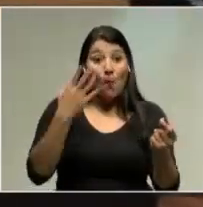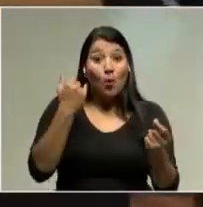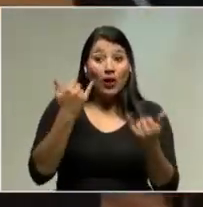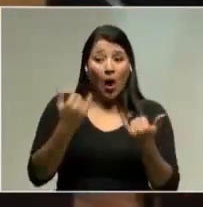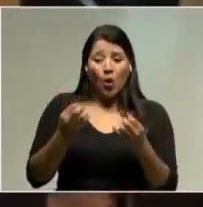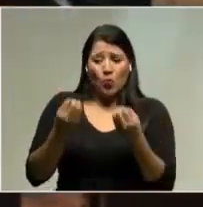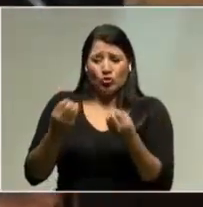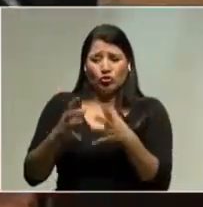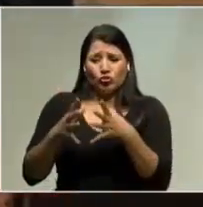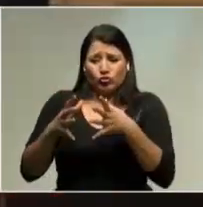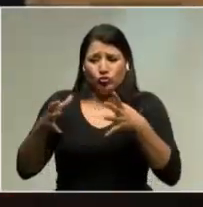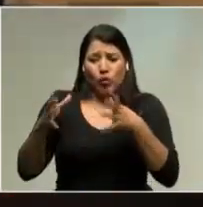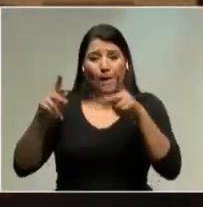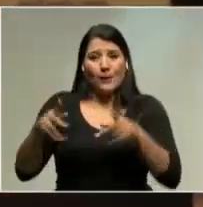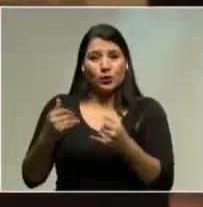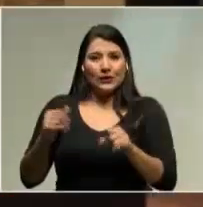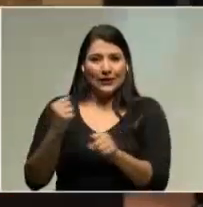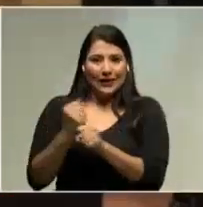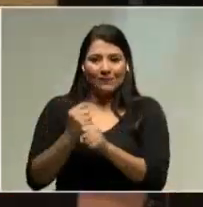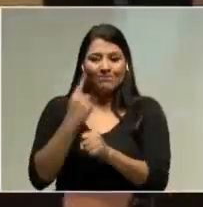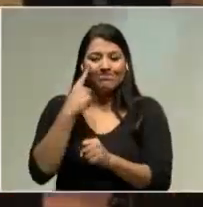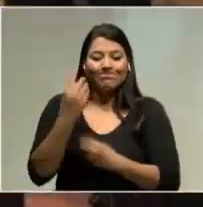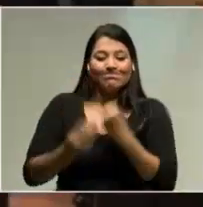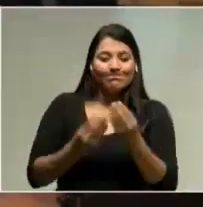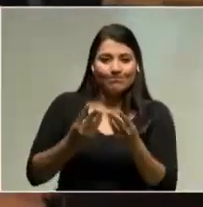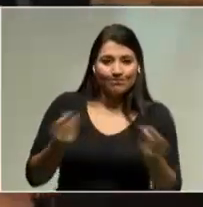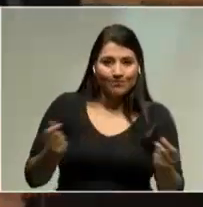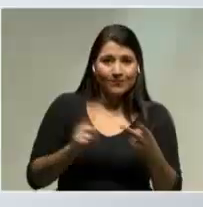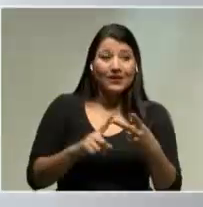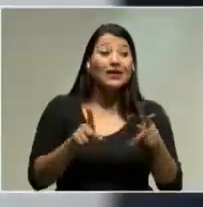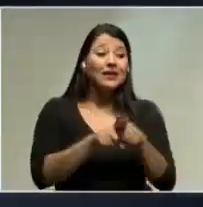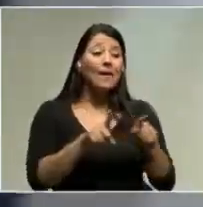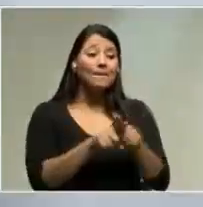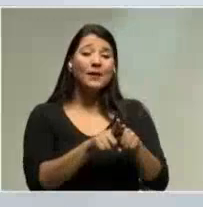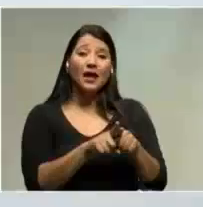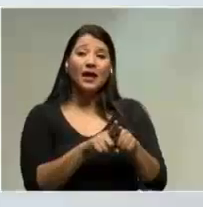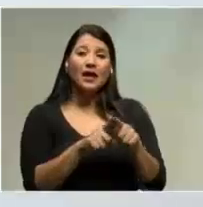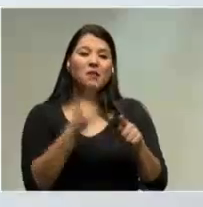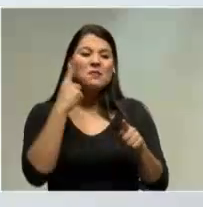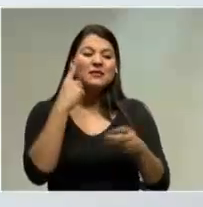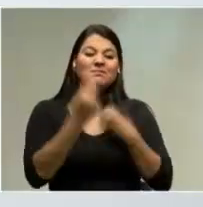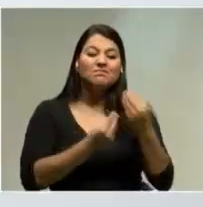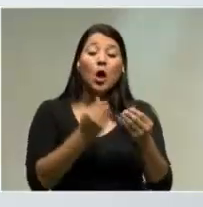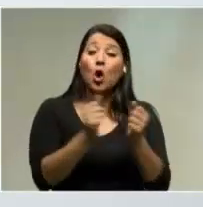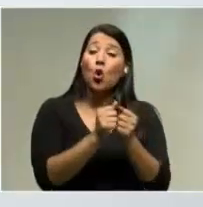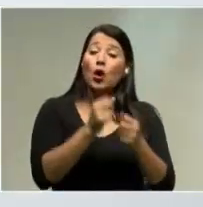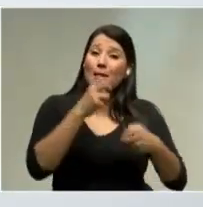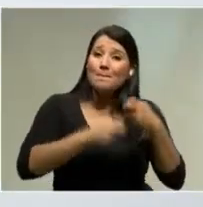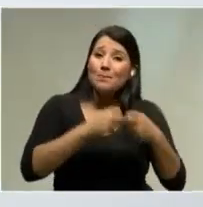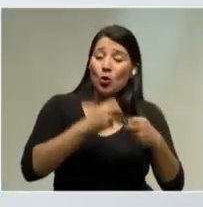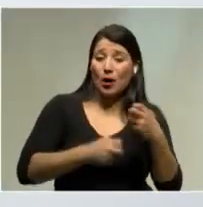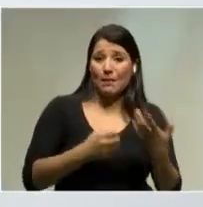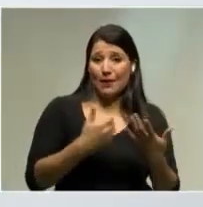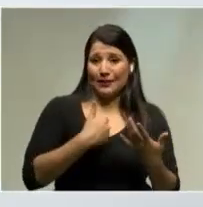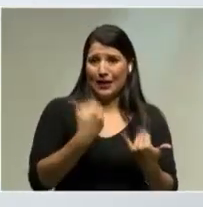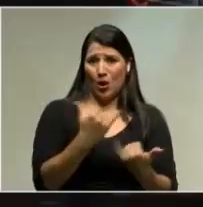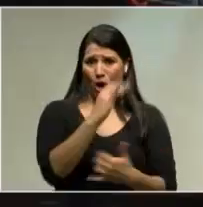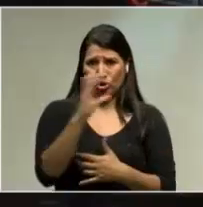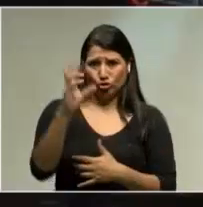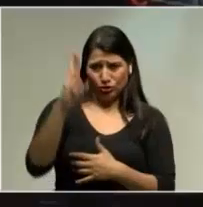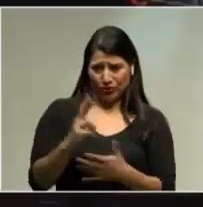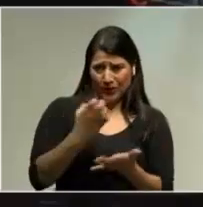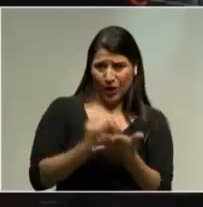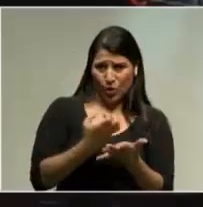desempleo y en general propiciar soluciones a la agobiante crisis que enfrentan los costarricenses se menciona como una